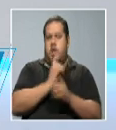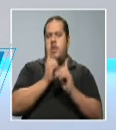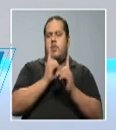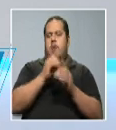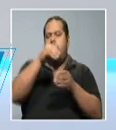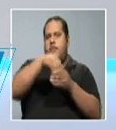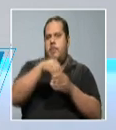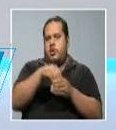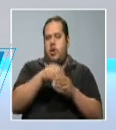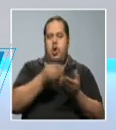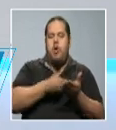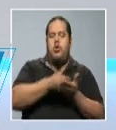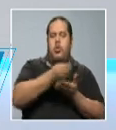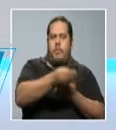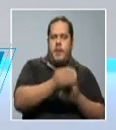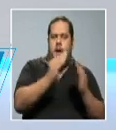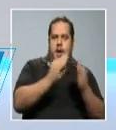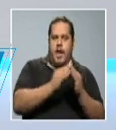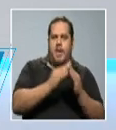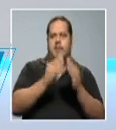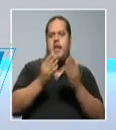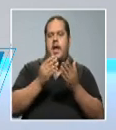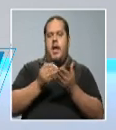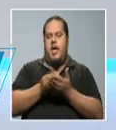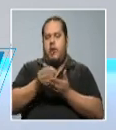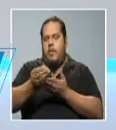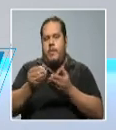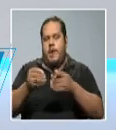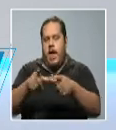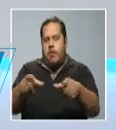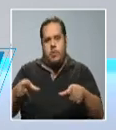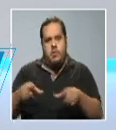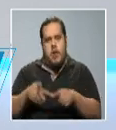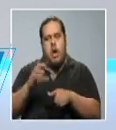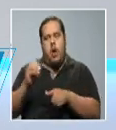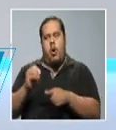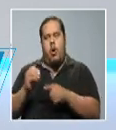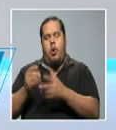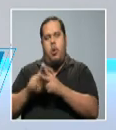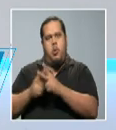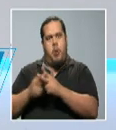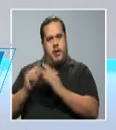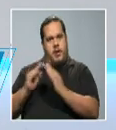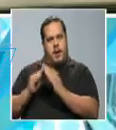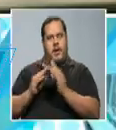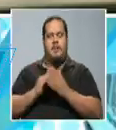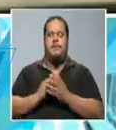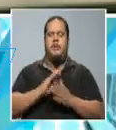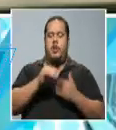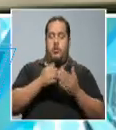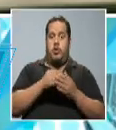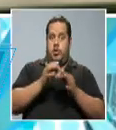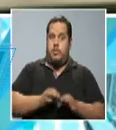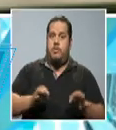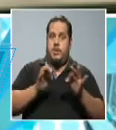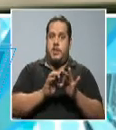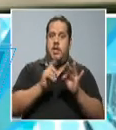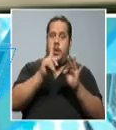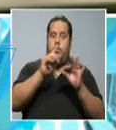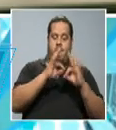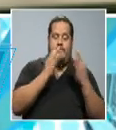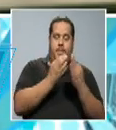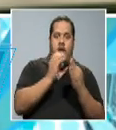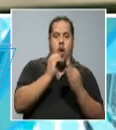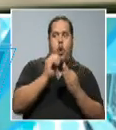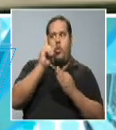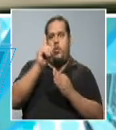Comprar vivienda, comprar un lote o reparar la casa representa siempre una de las decisiones más importantes que una familia o una persona en general toma